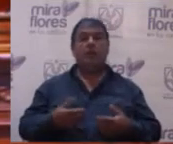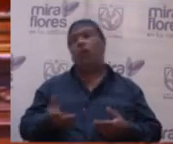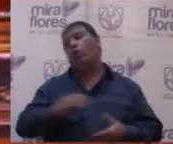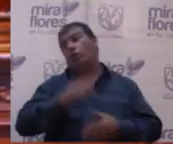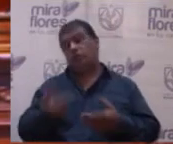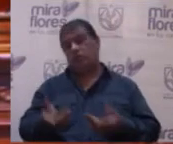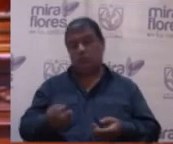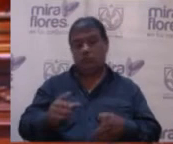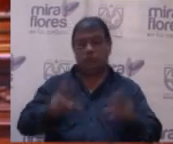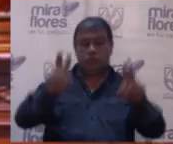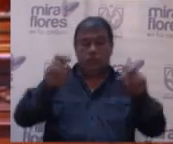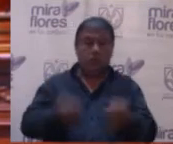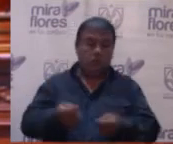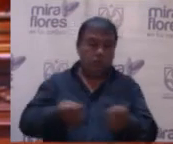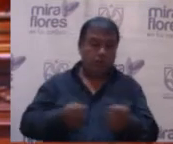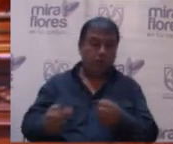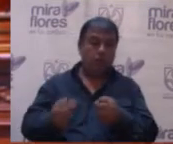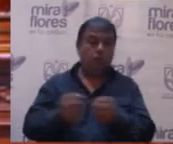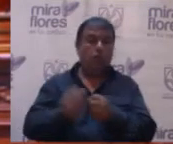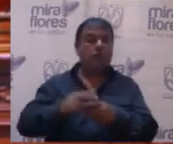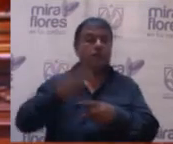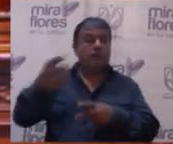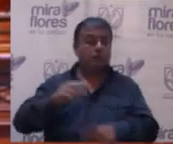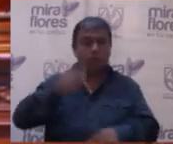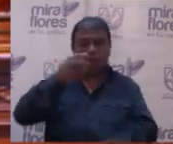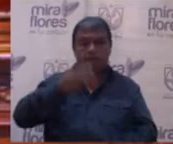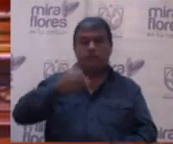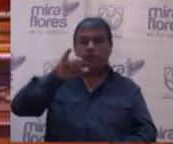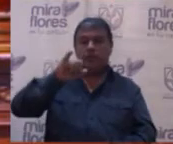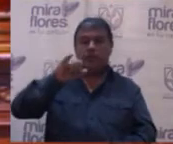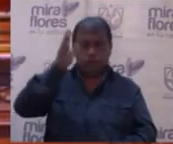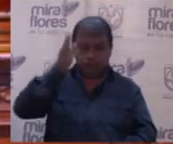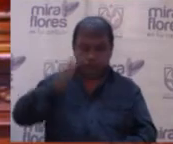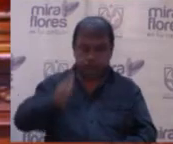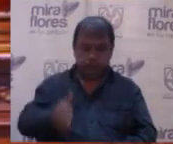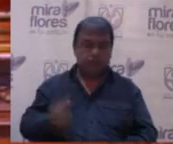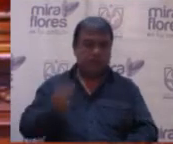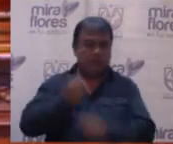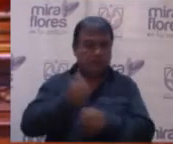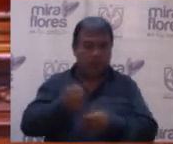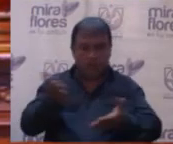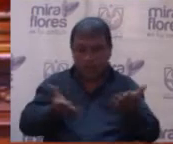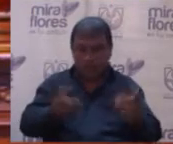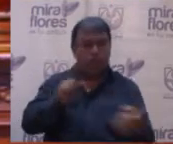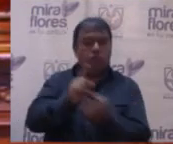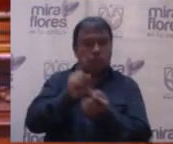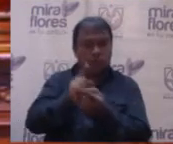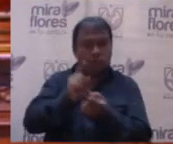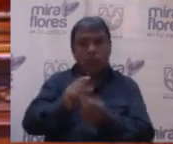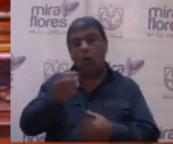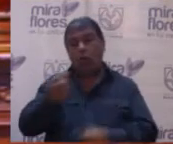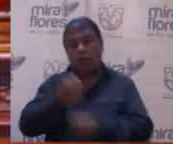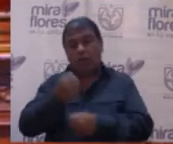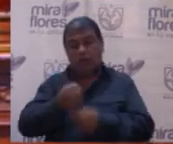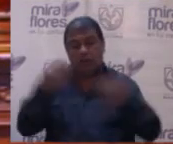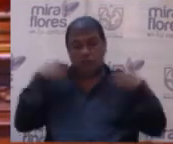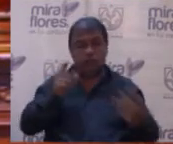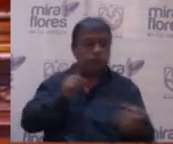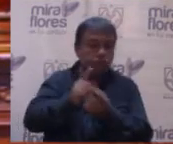con el vecino, que se dan todos los días miércoles, que es un trabajo intenso de atender a los vecinos de manera personal, el alcalde y